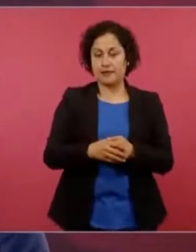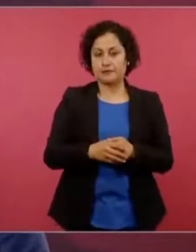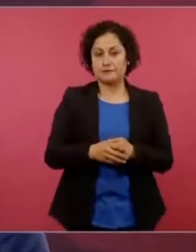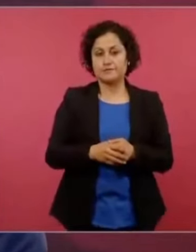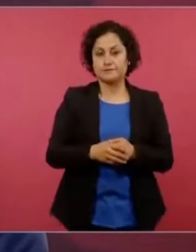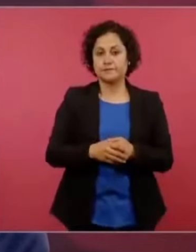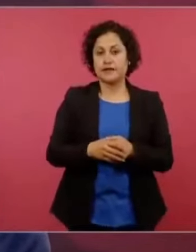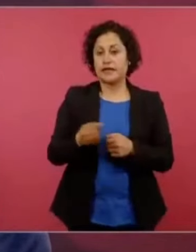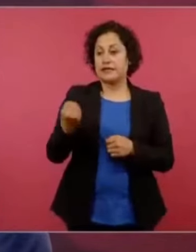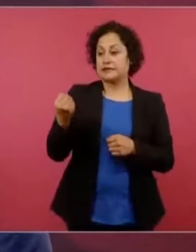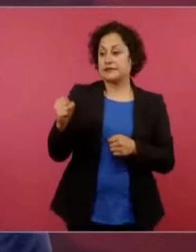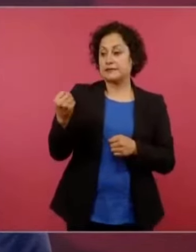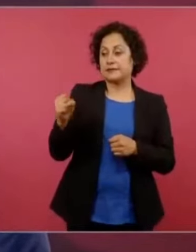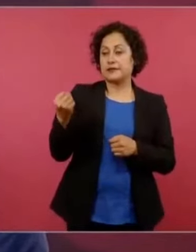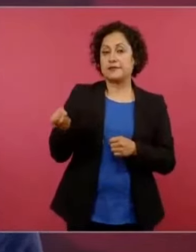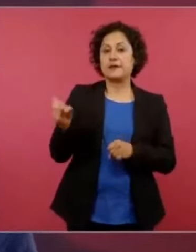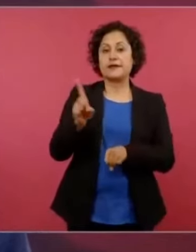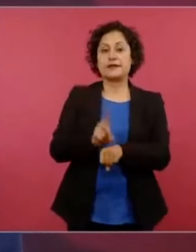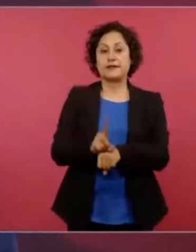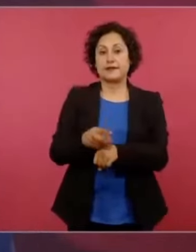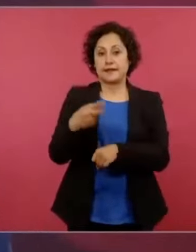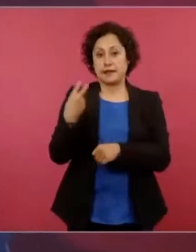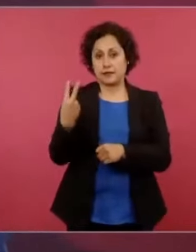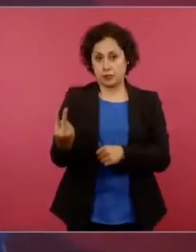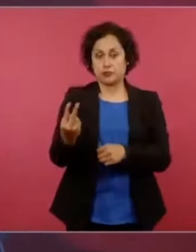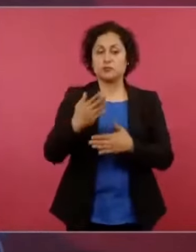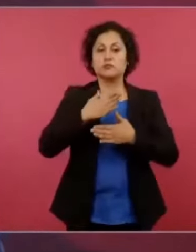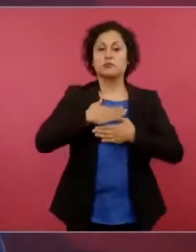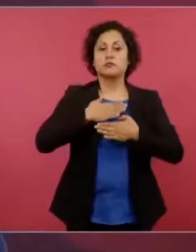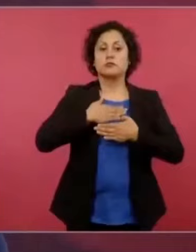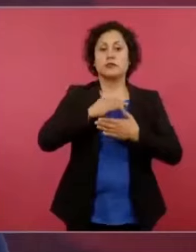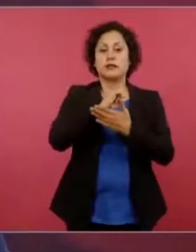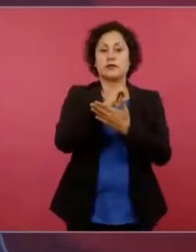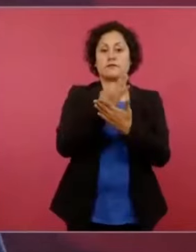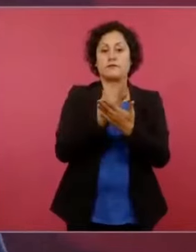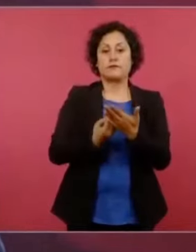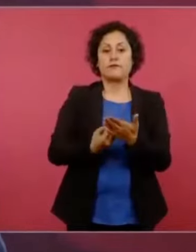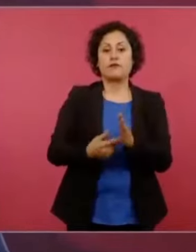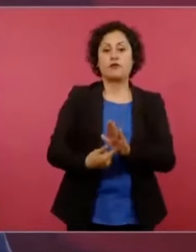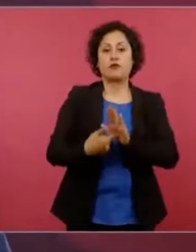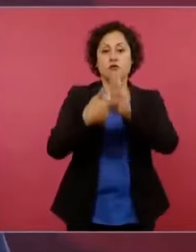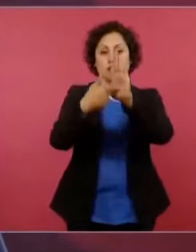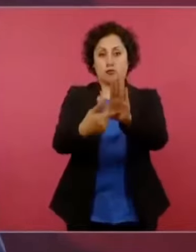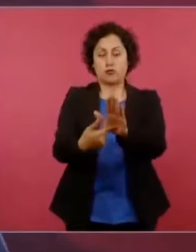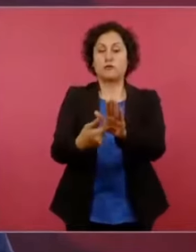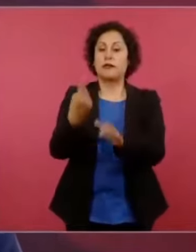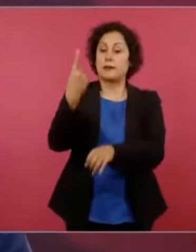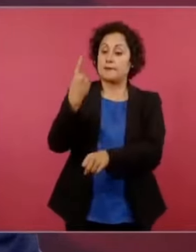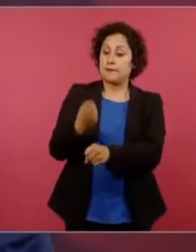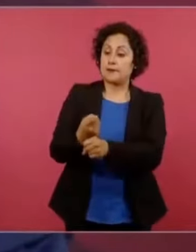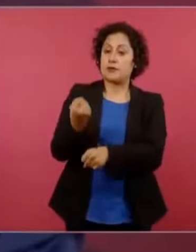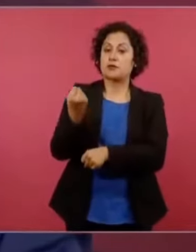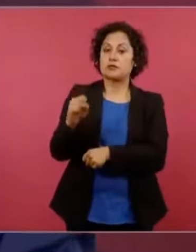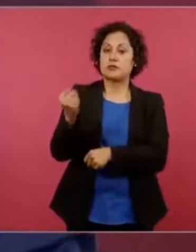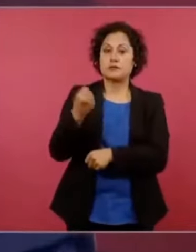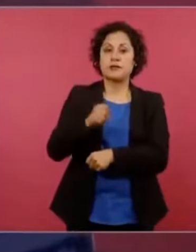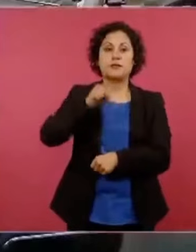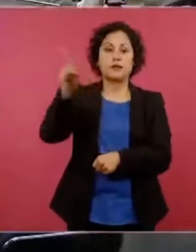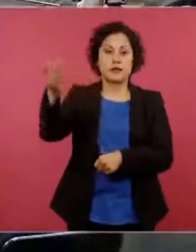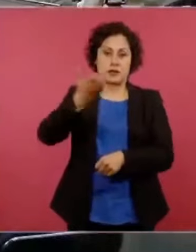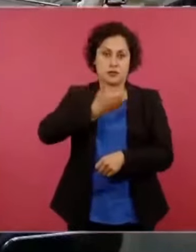de septiembre, que mi informe es el día 1, va a ser en el Zócalo, el día 2 inicie